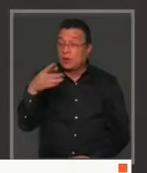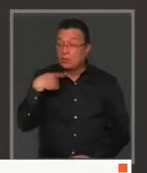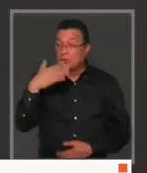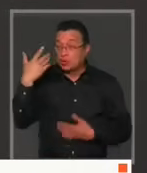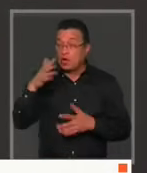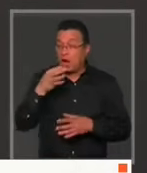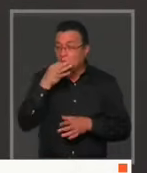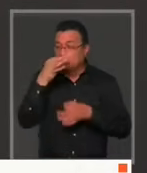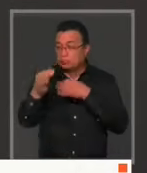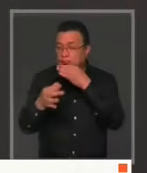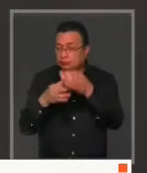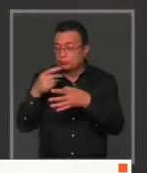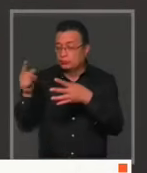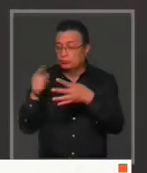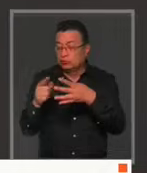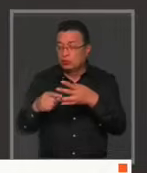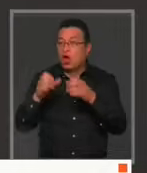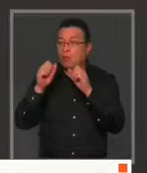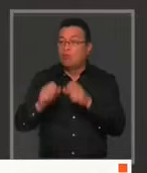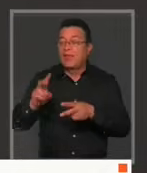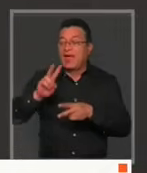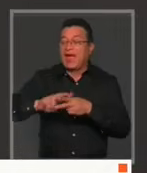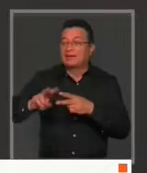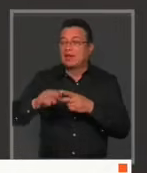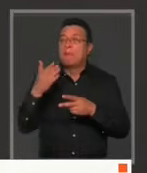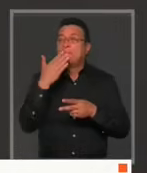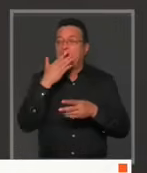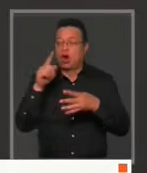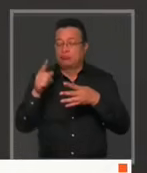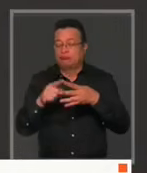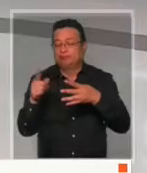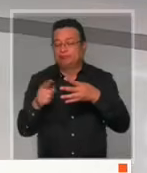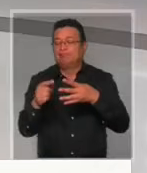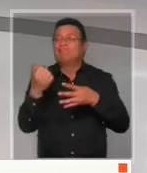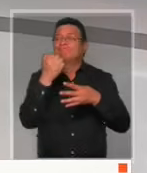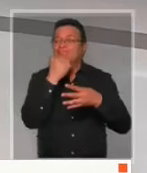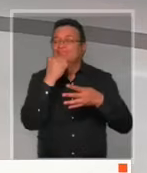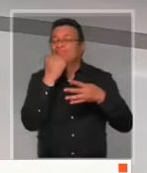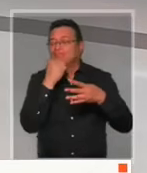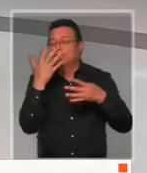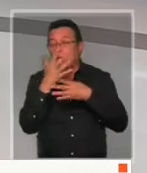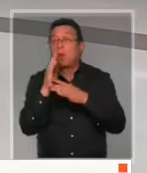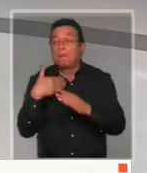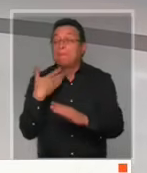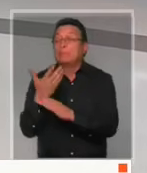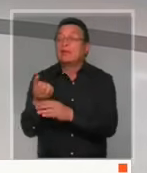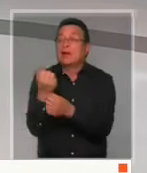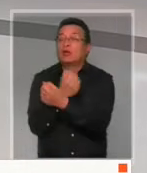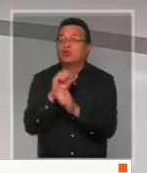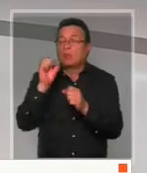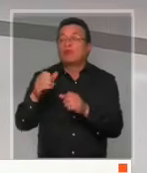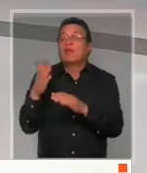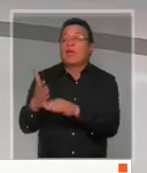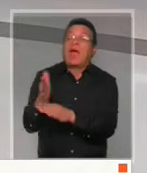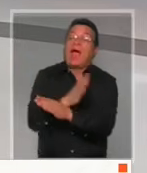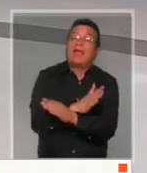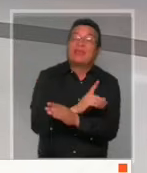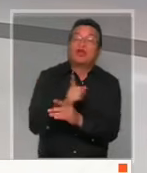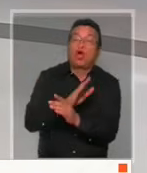apreciaciones respecto de que las cosas se pudieron hacer mejor en varios aspectos, incluso también en el momento de solicitarle la renuncia, que podía haber sido el día antes